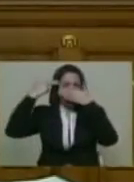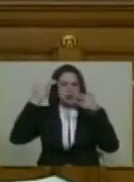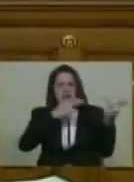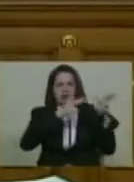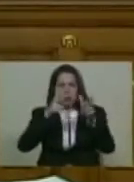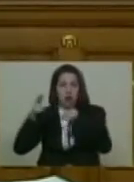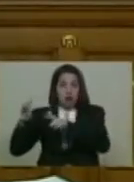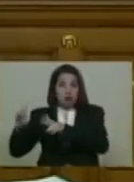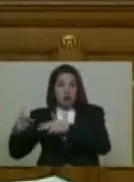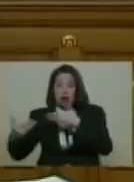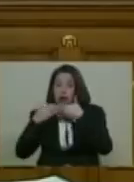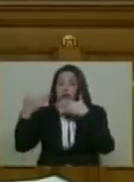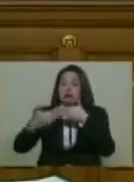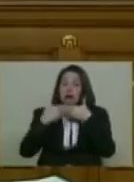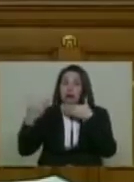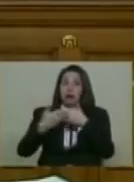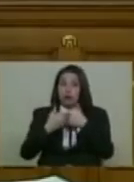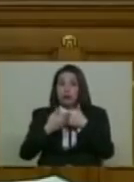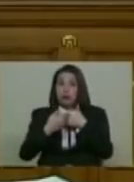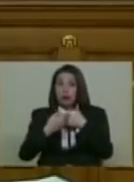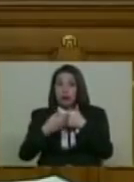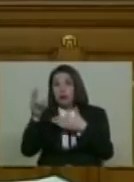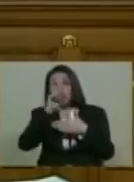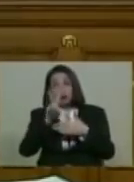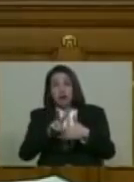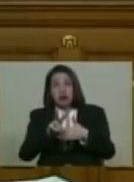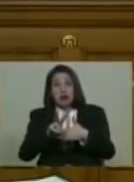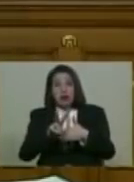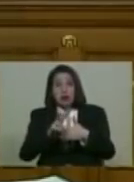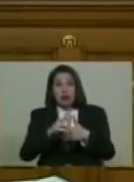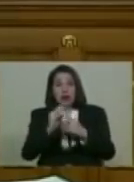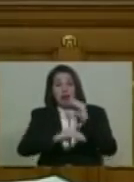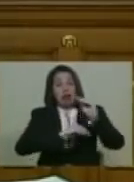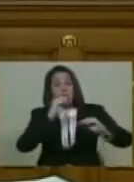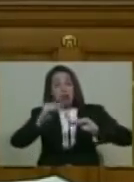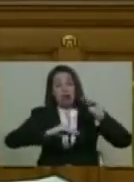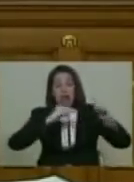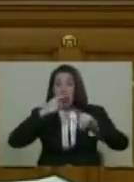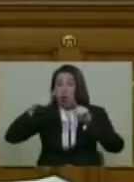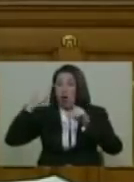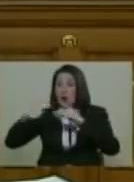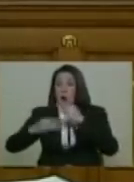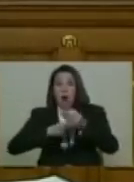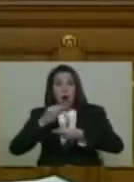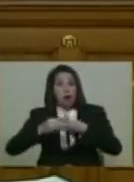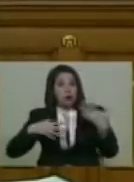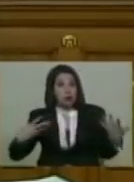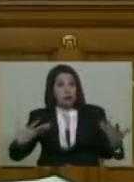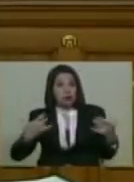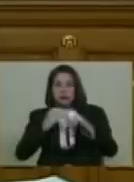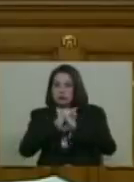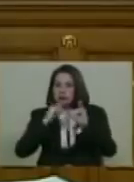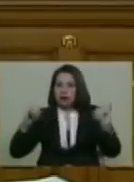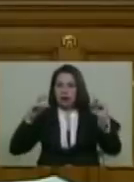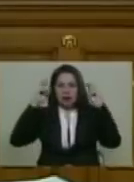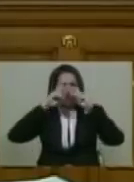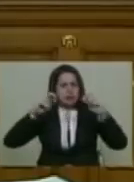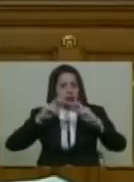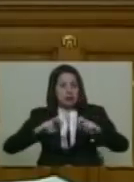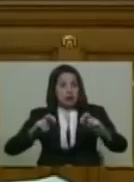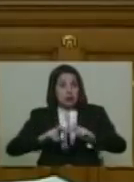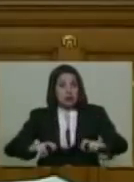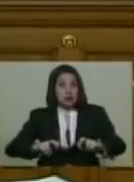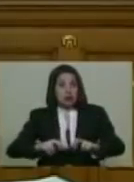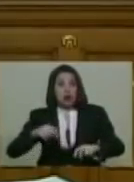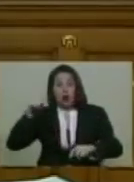atacado nuestro país y que amenazaba con acciones terroristas investigaciones hoy se dio